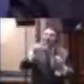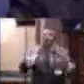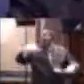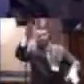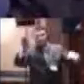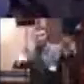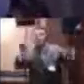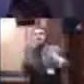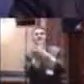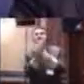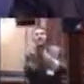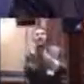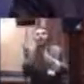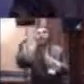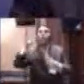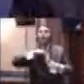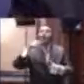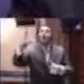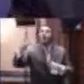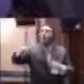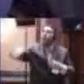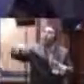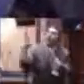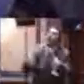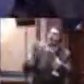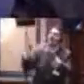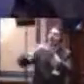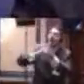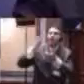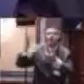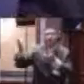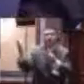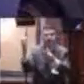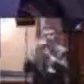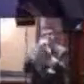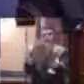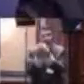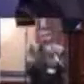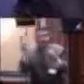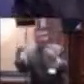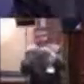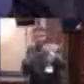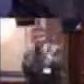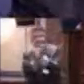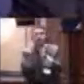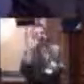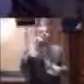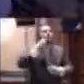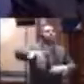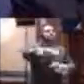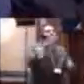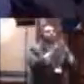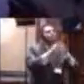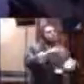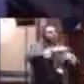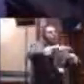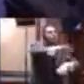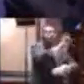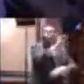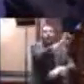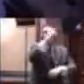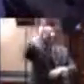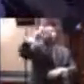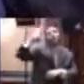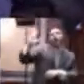que se van creando, o bien la sociedad, a través del voto, los ciudadanos van decidiendo qué partidos